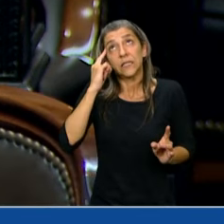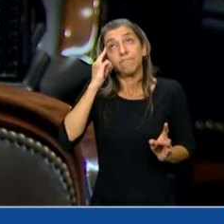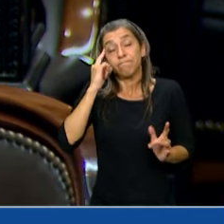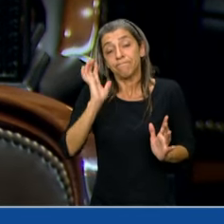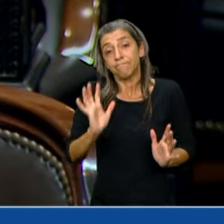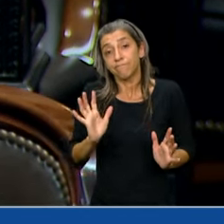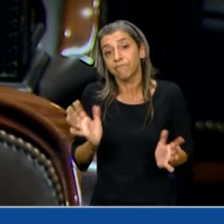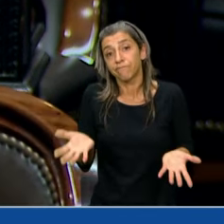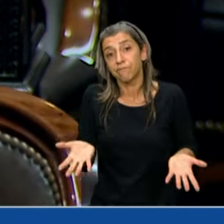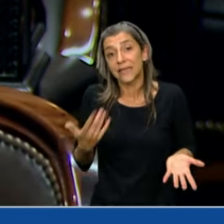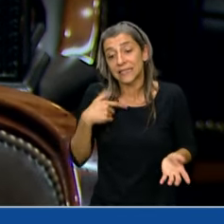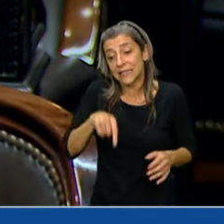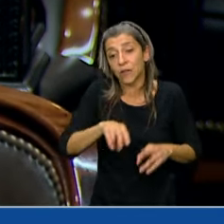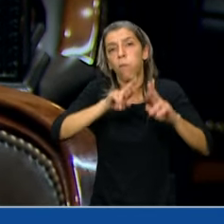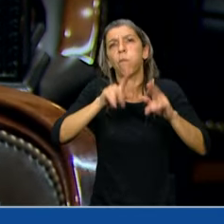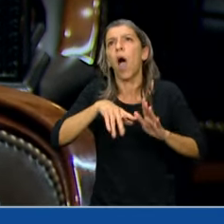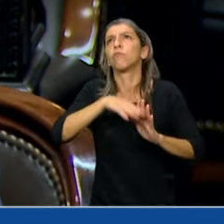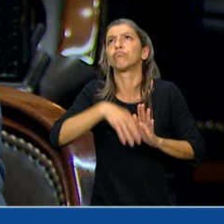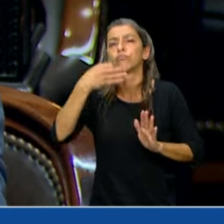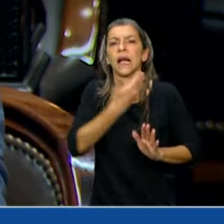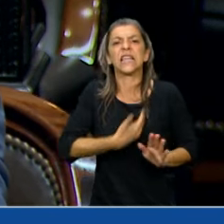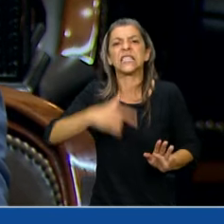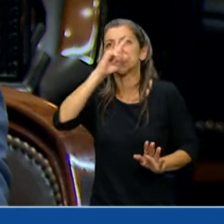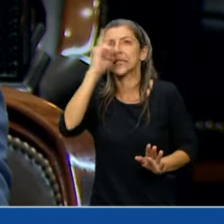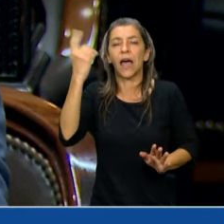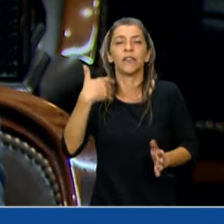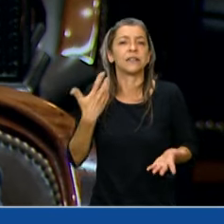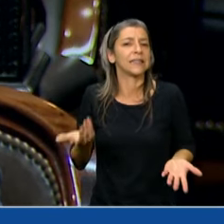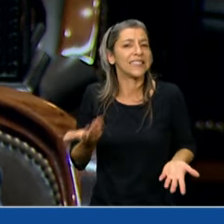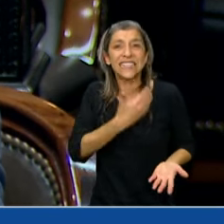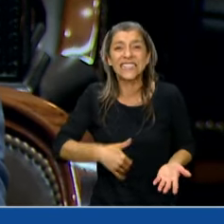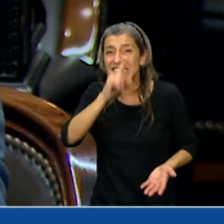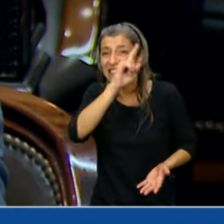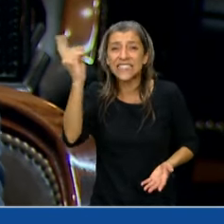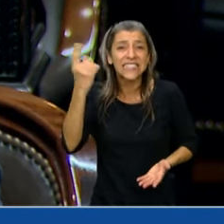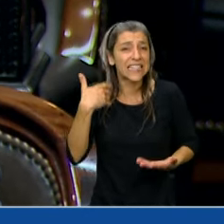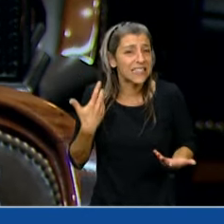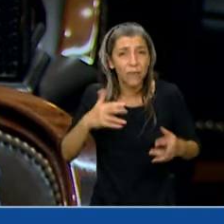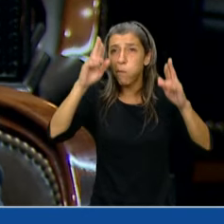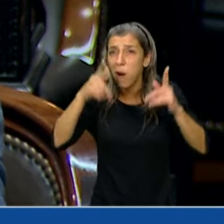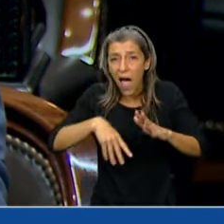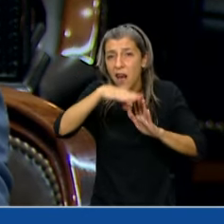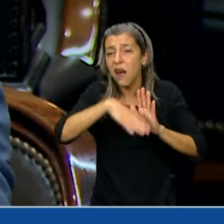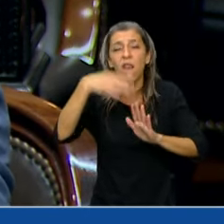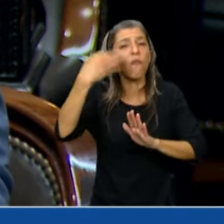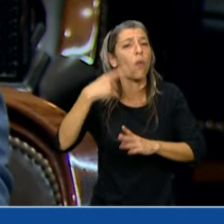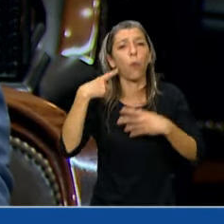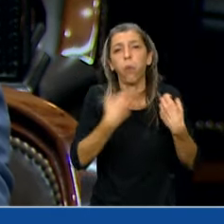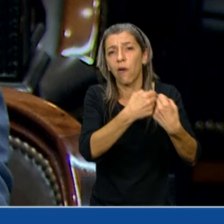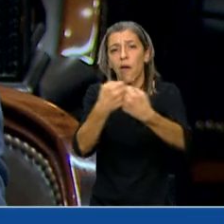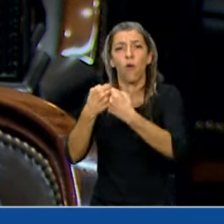no llegue a ser una política de estado porque las políticas de estado se trabajan se consensu se